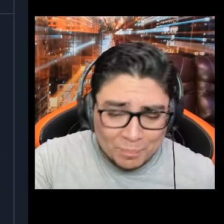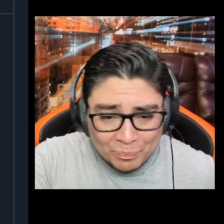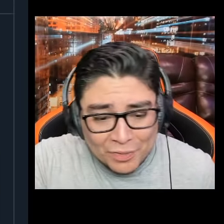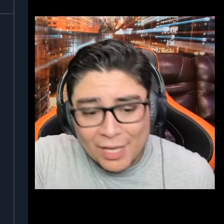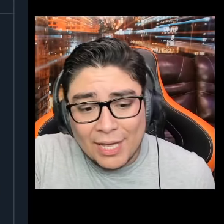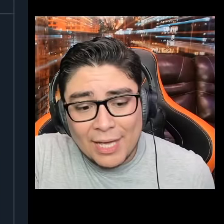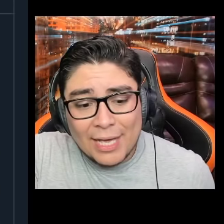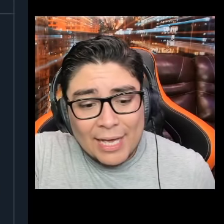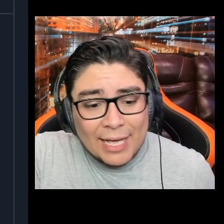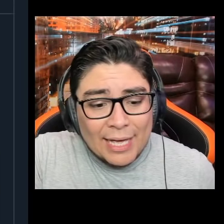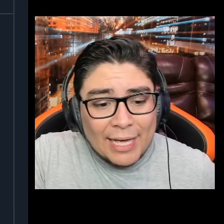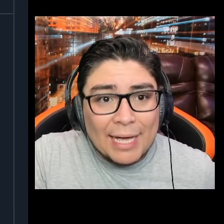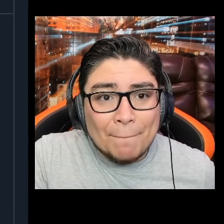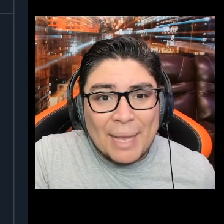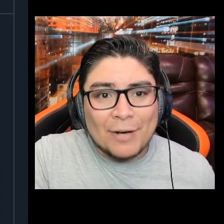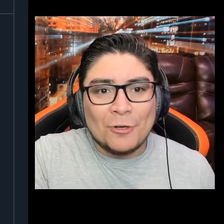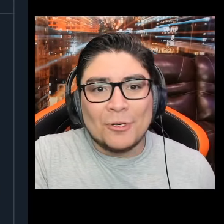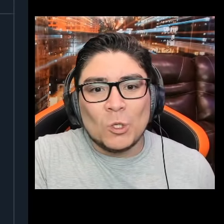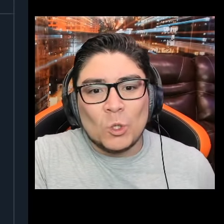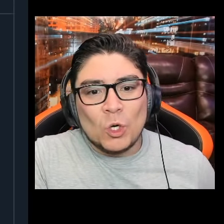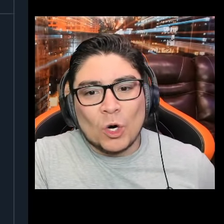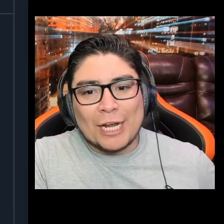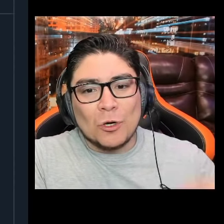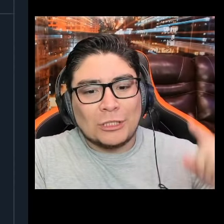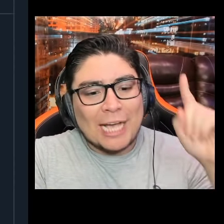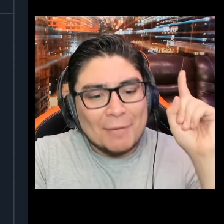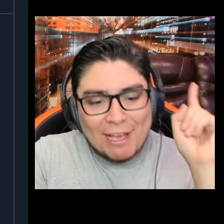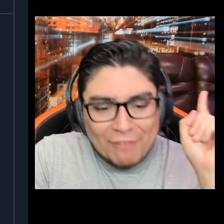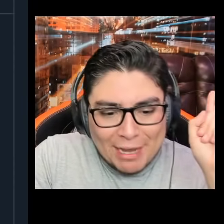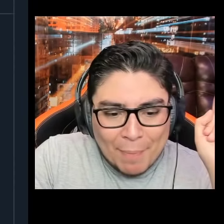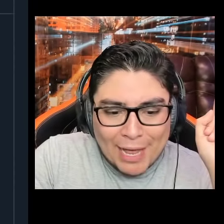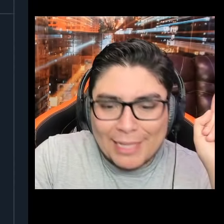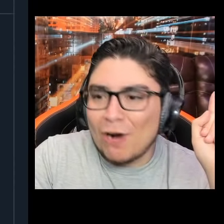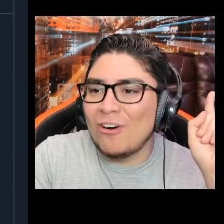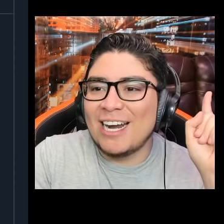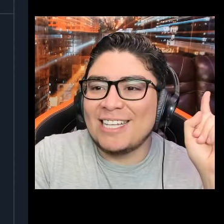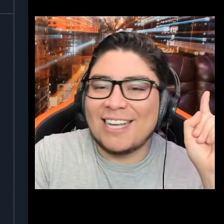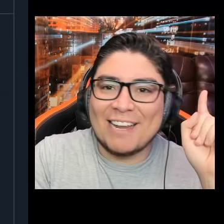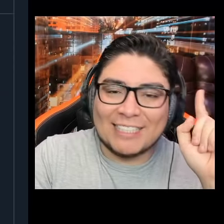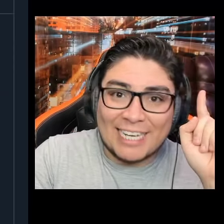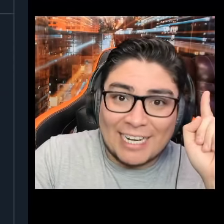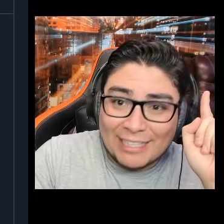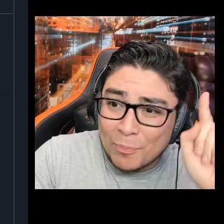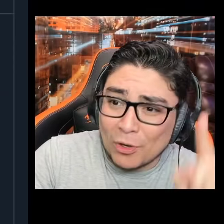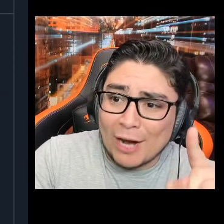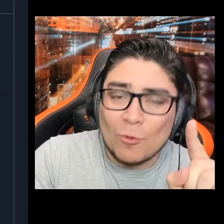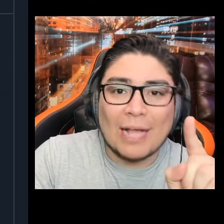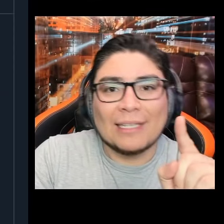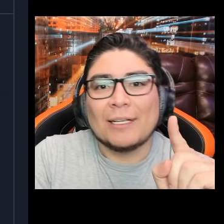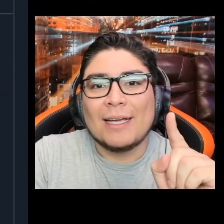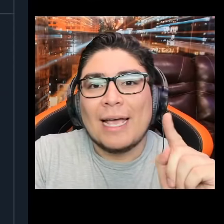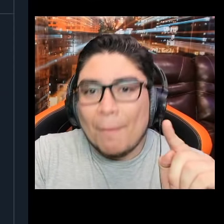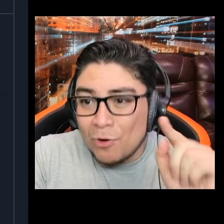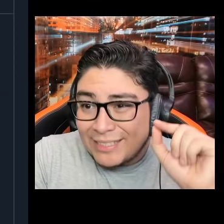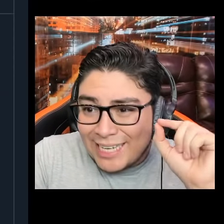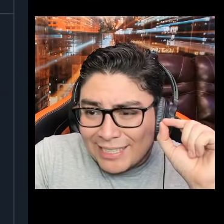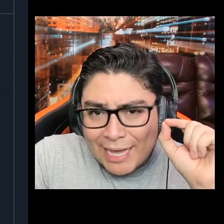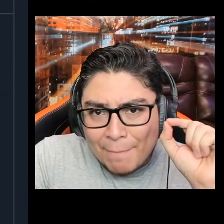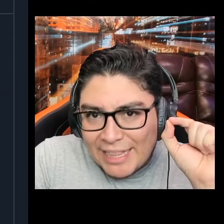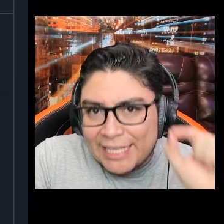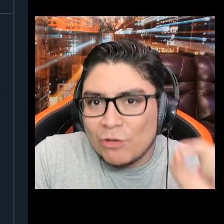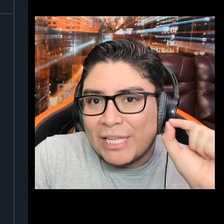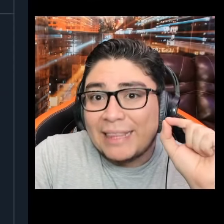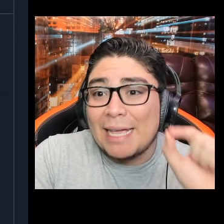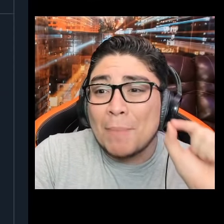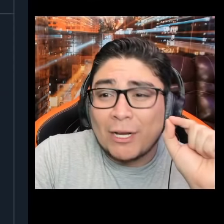asombro pero lo que no sabía felipe calderón es que le iba a salir el tiro por la culata por estar